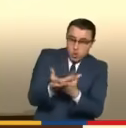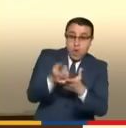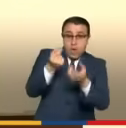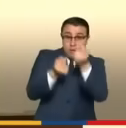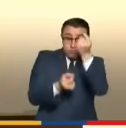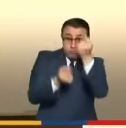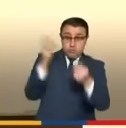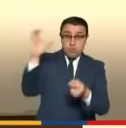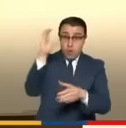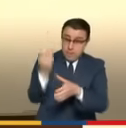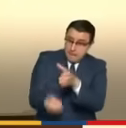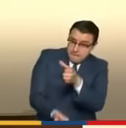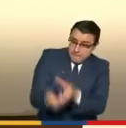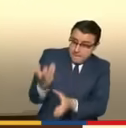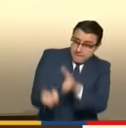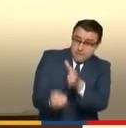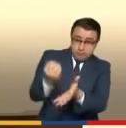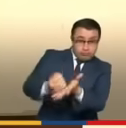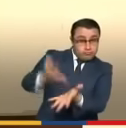colombiana será productiva